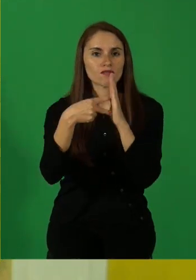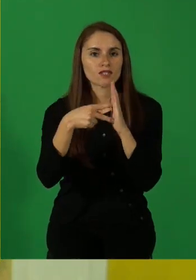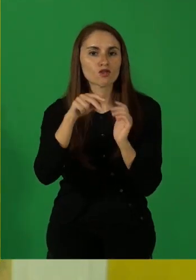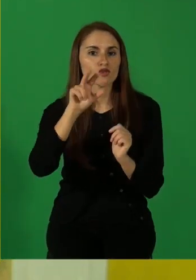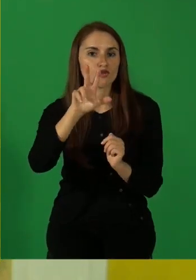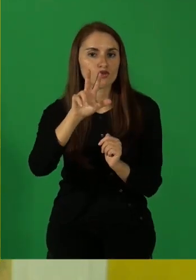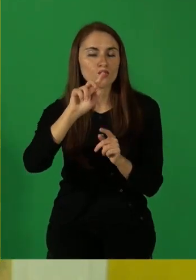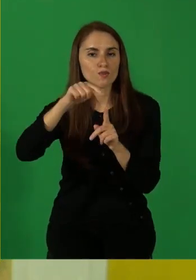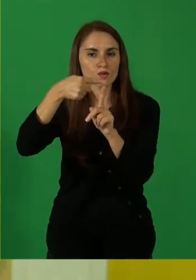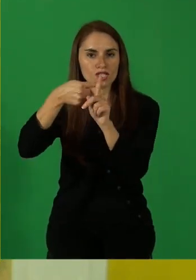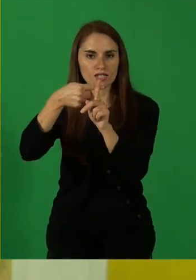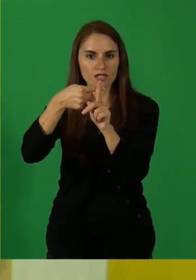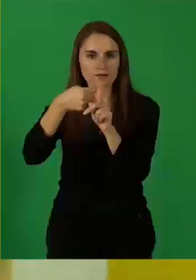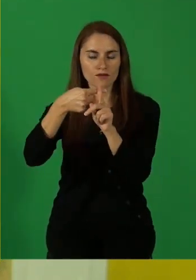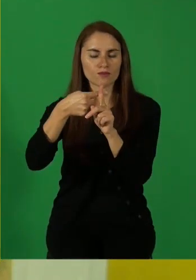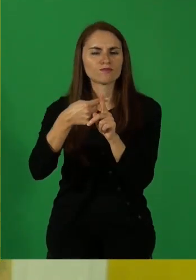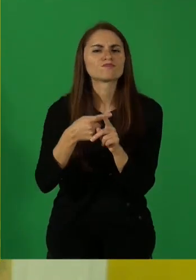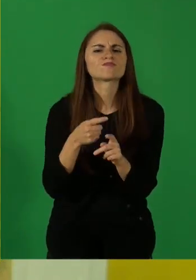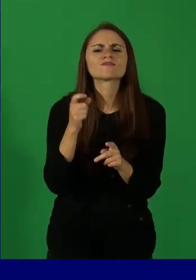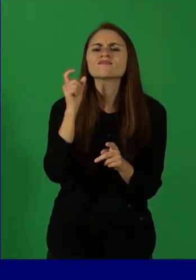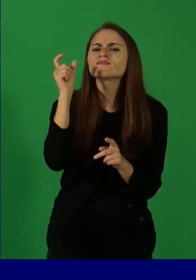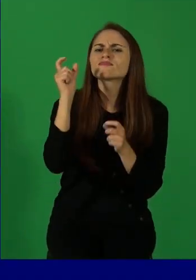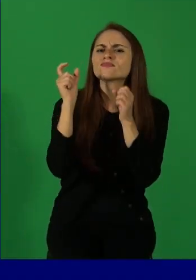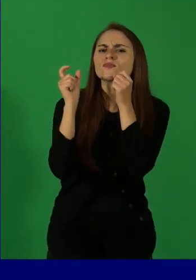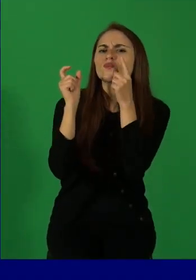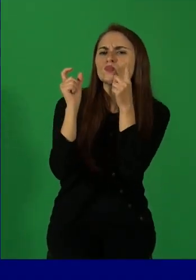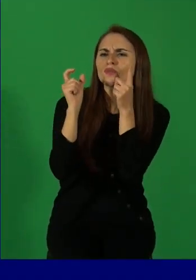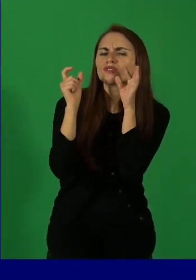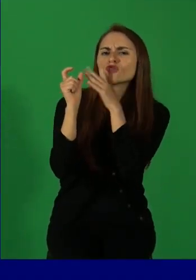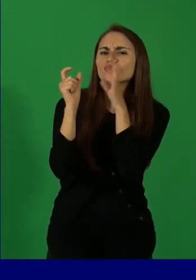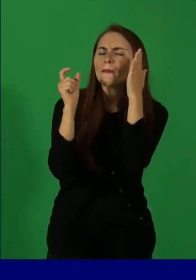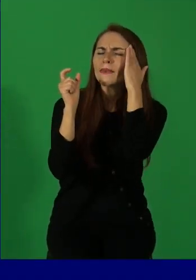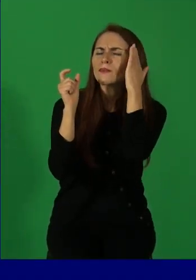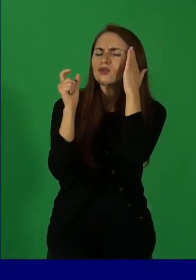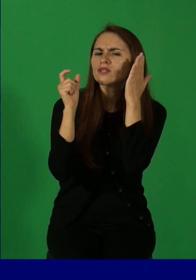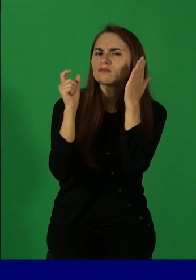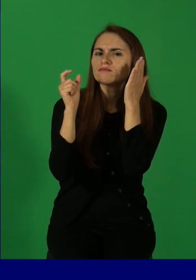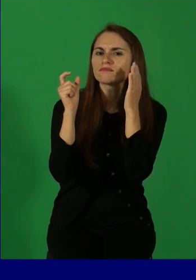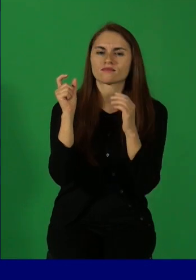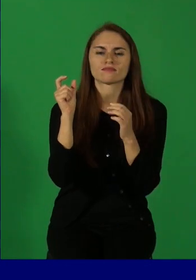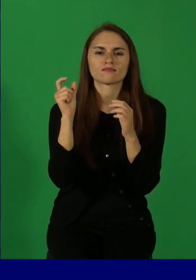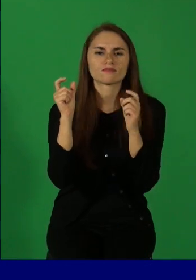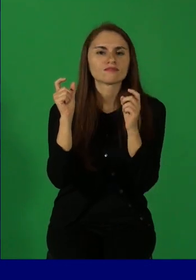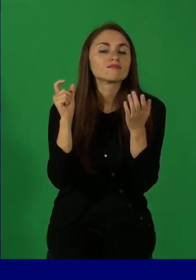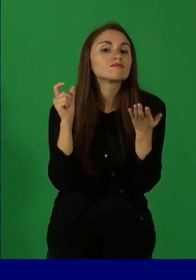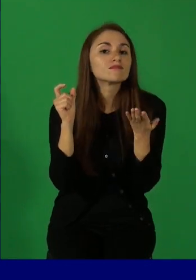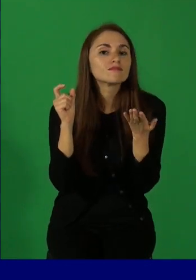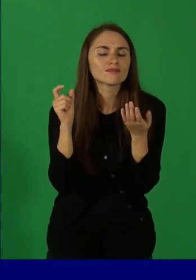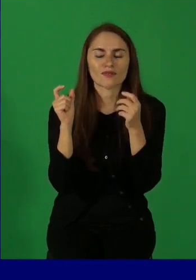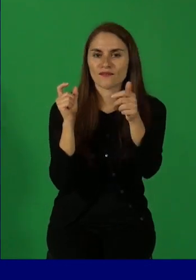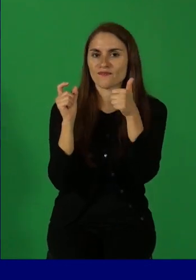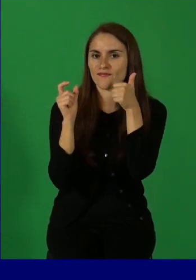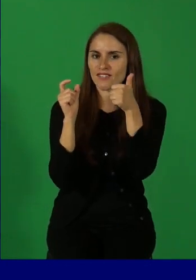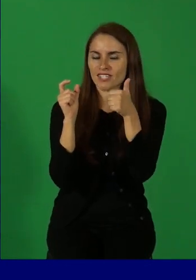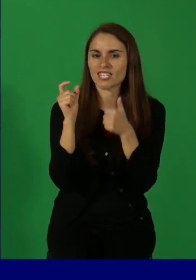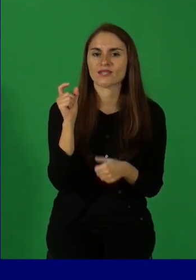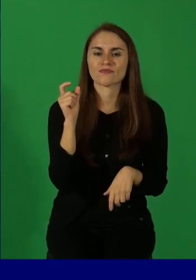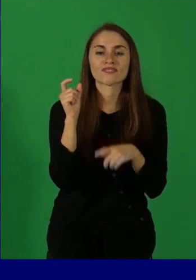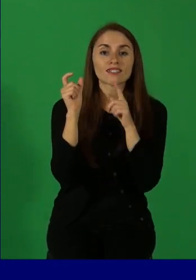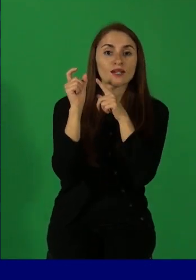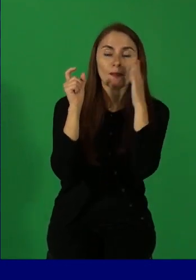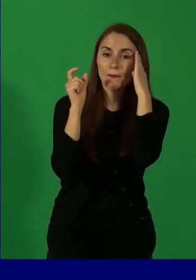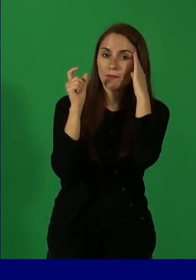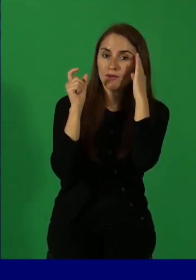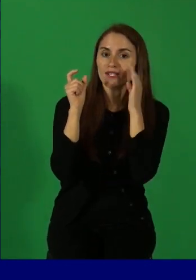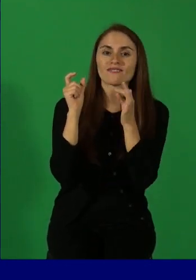8 positivo. ¿Qué fichas tienes que traer a tu memoria? ¿La roja o la verde? Muy bien, tienes que traer a